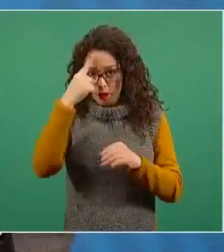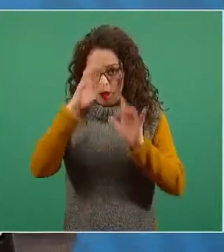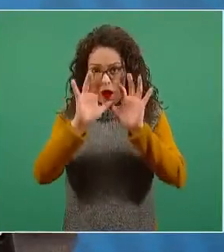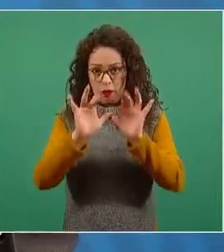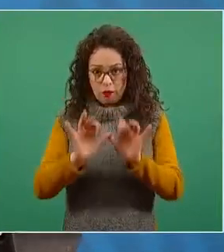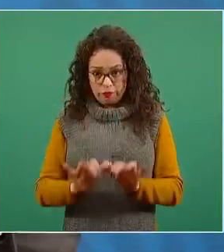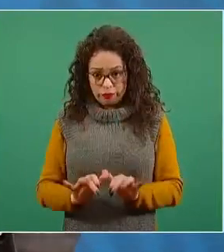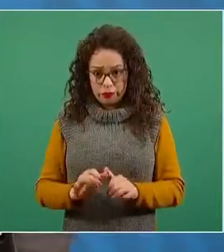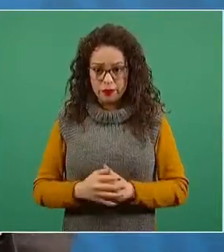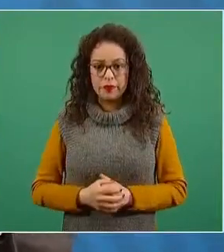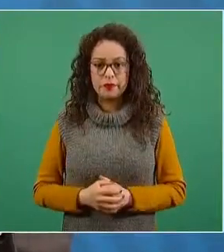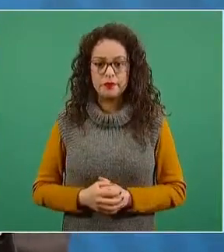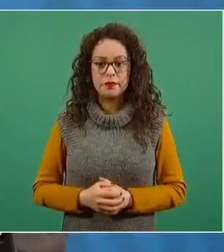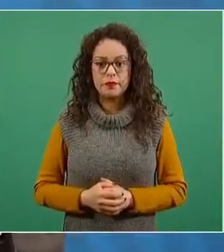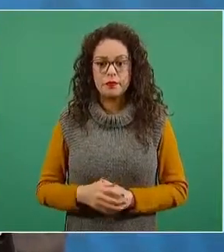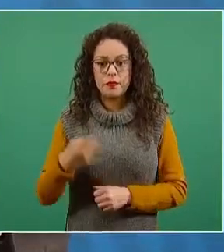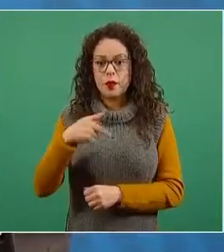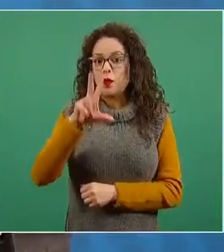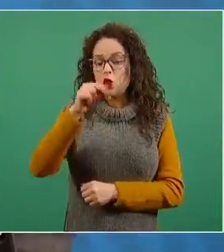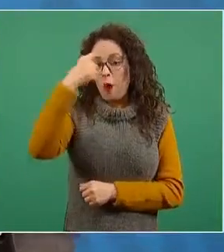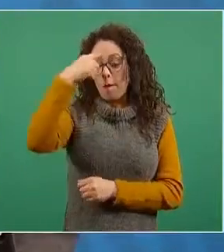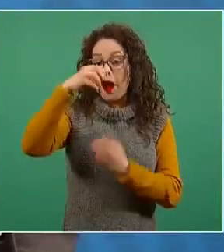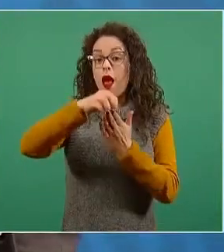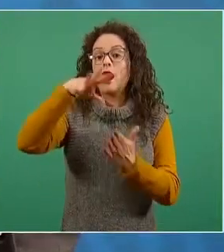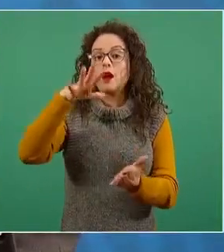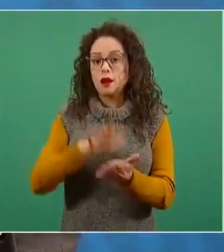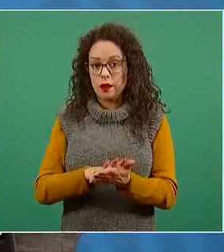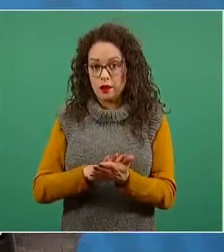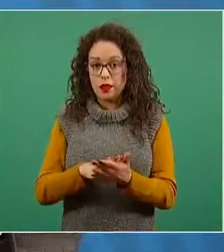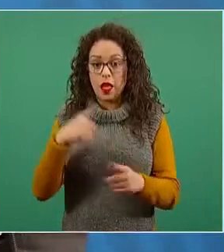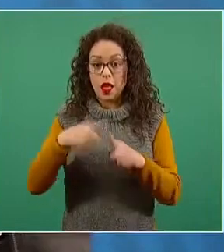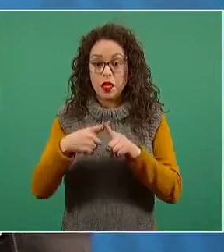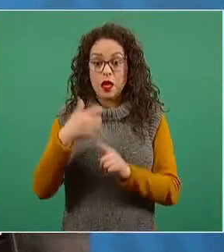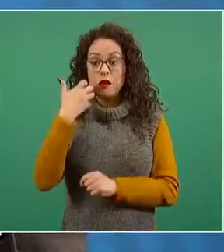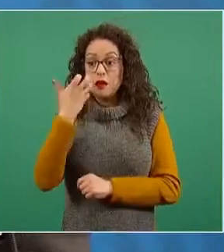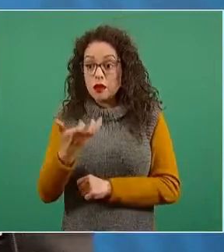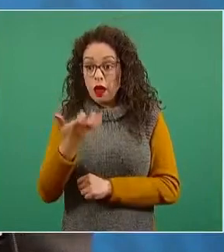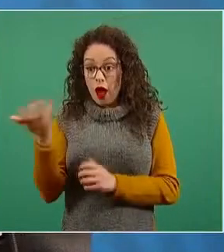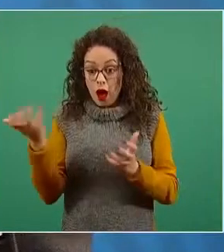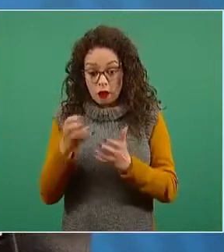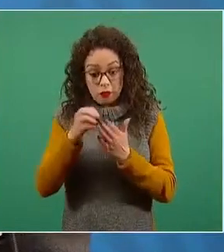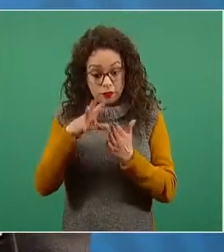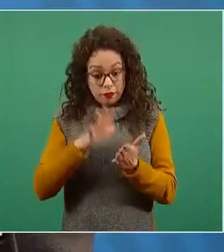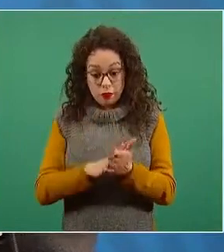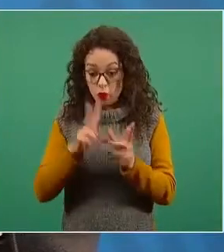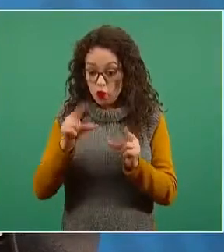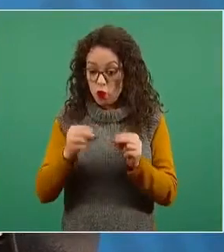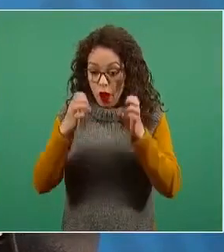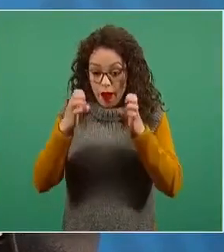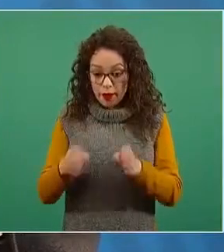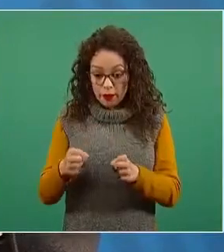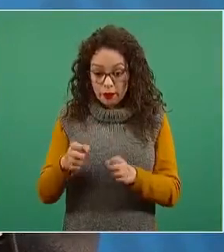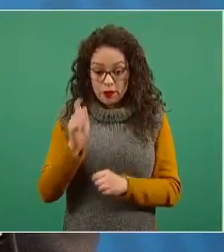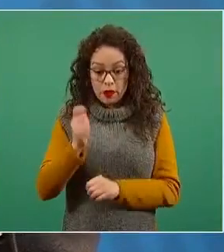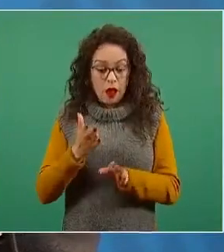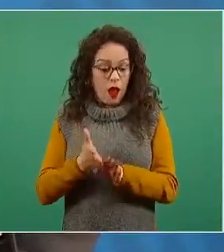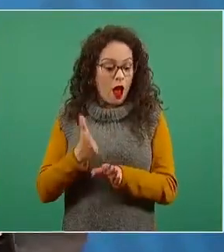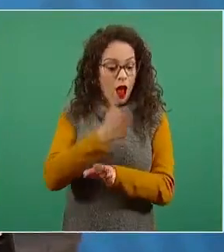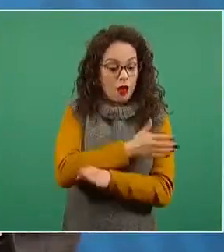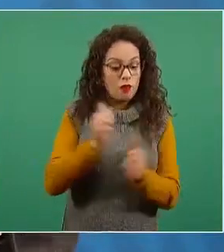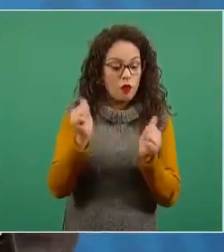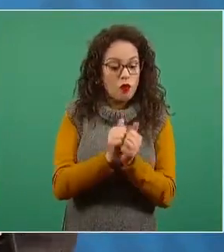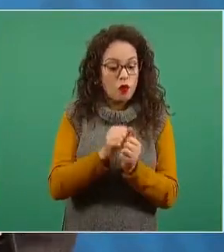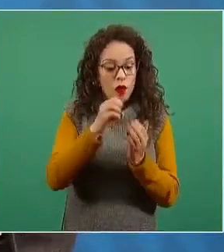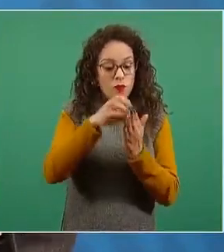abrir la plataforma, pero no así para registrarse, porque quien intentara registrarse y no estuviera ya precargada con